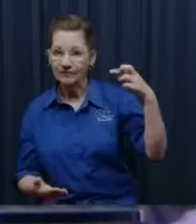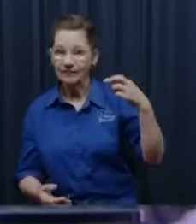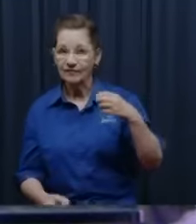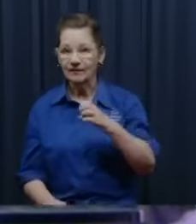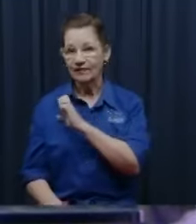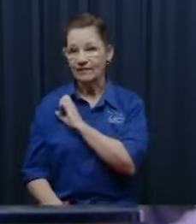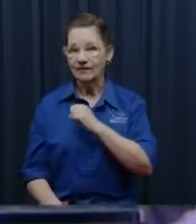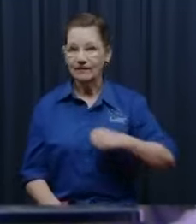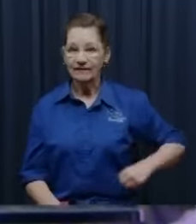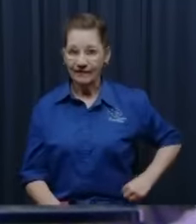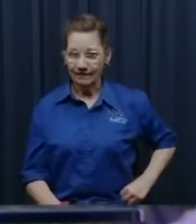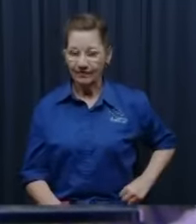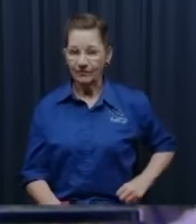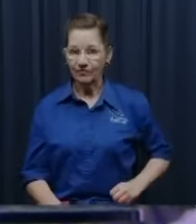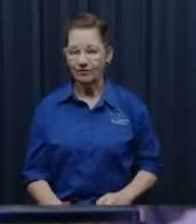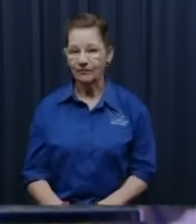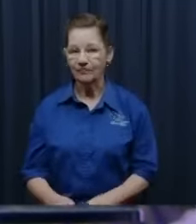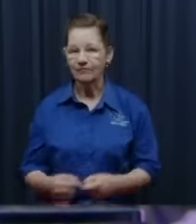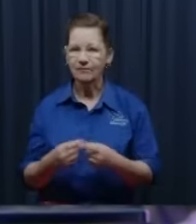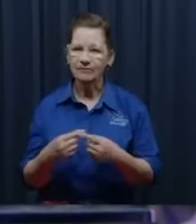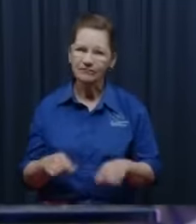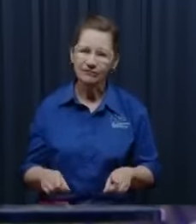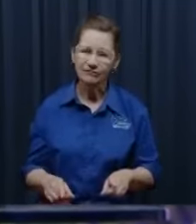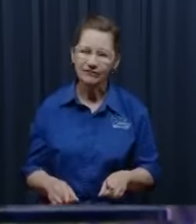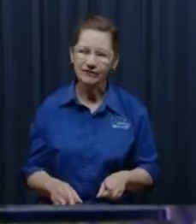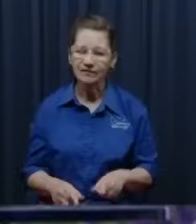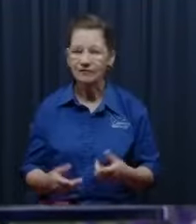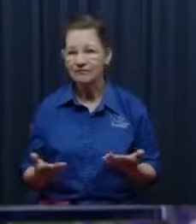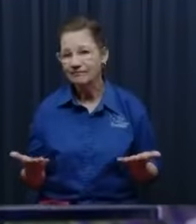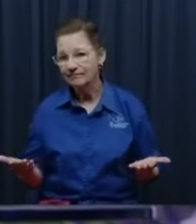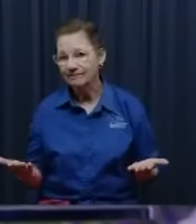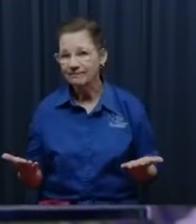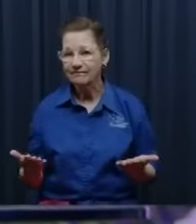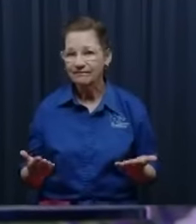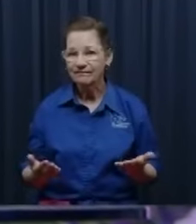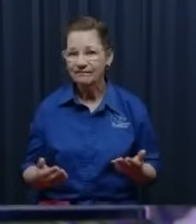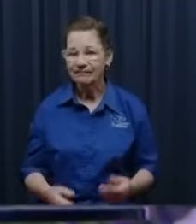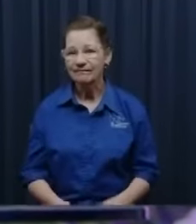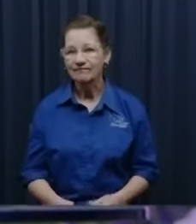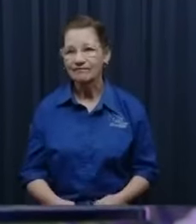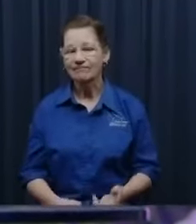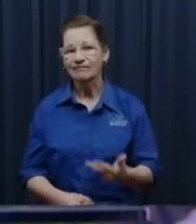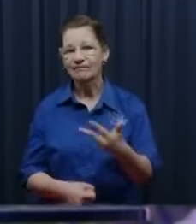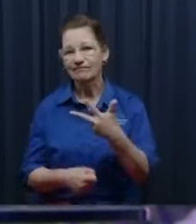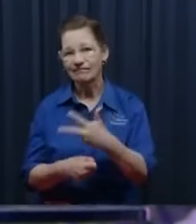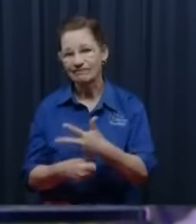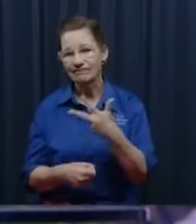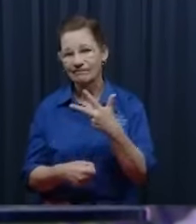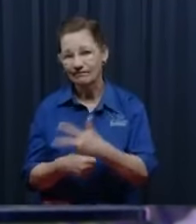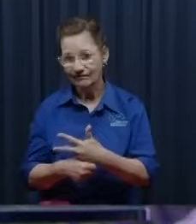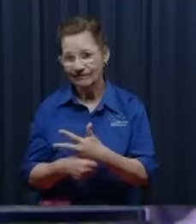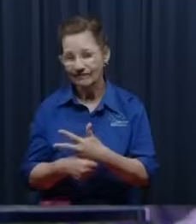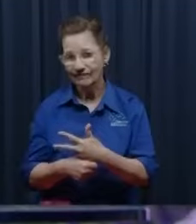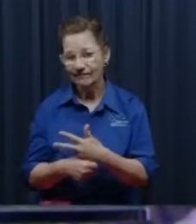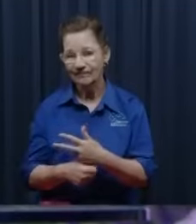y pero de esa fortunadamente Guatemala